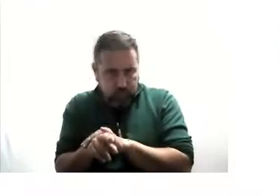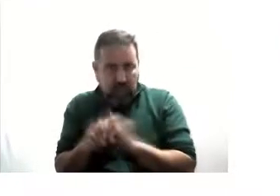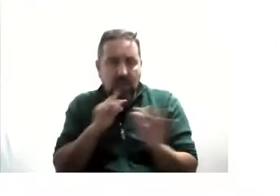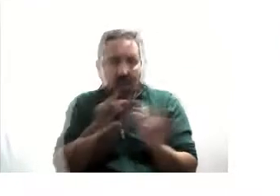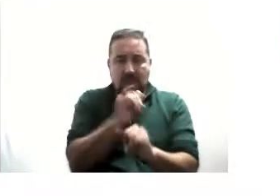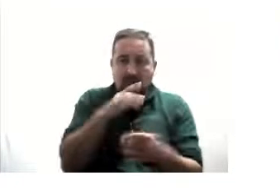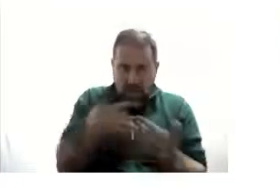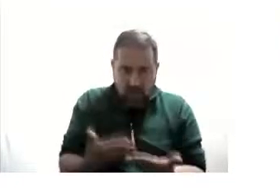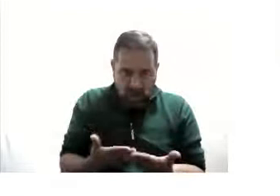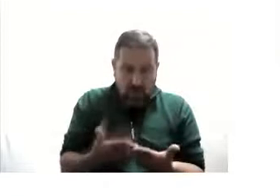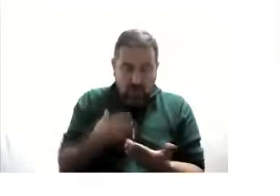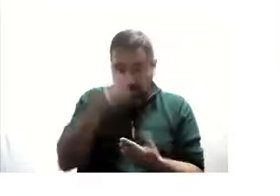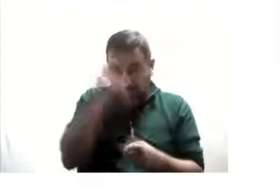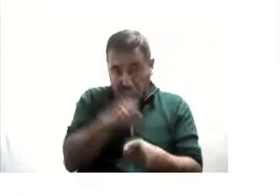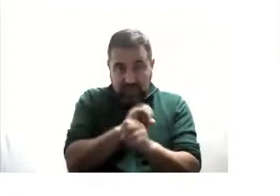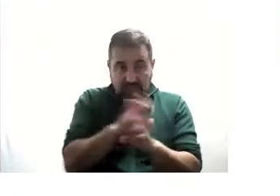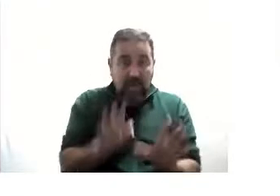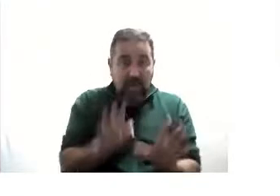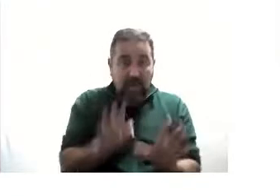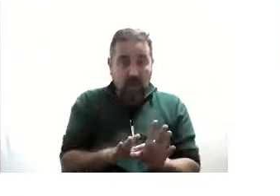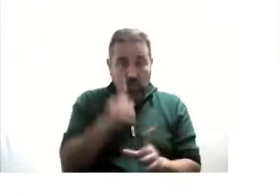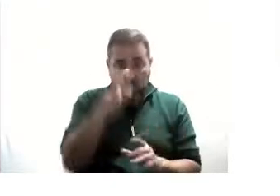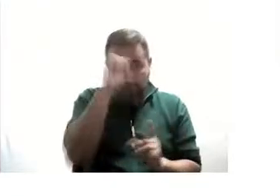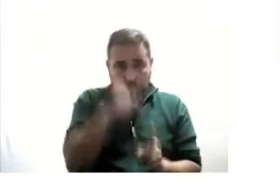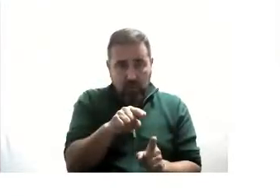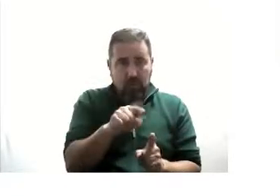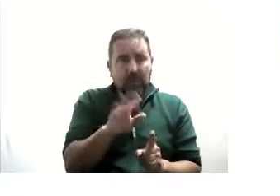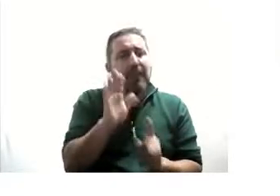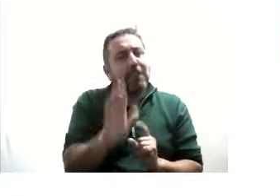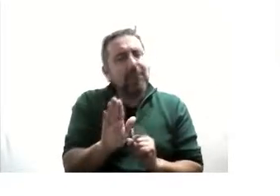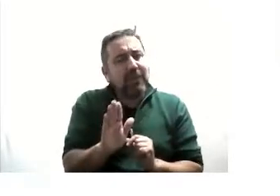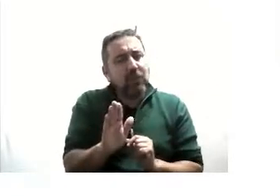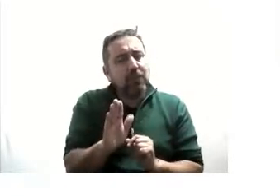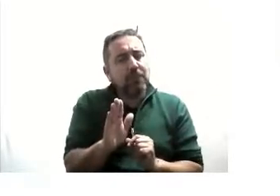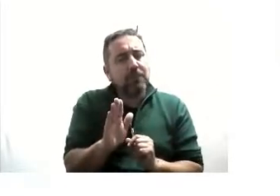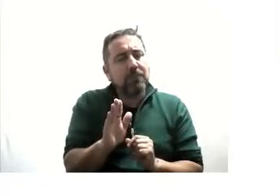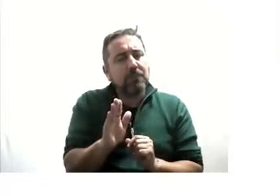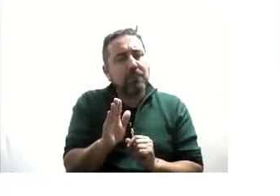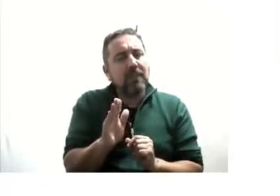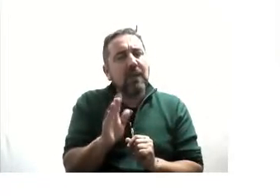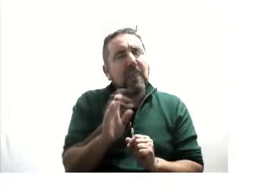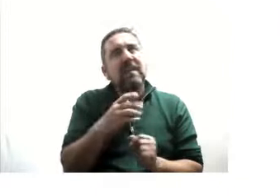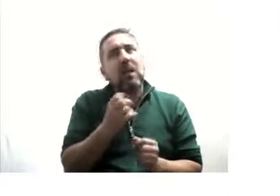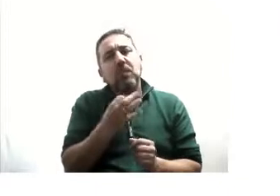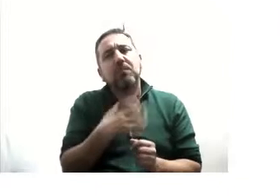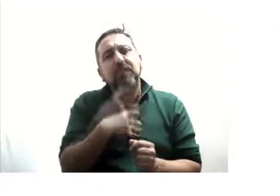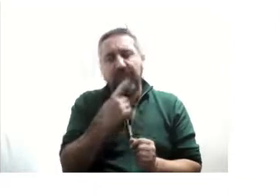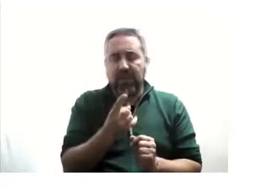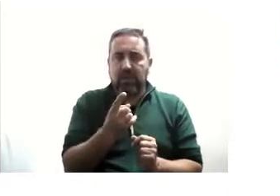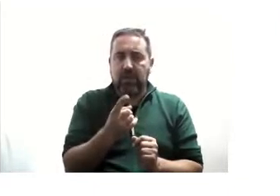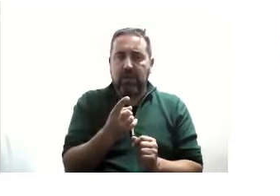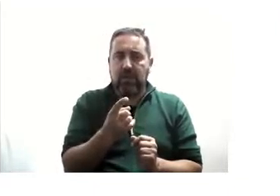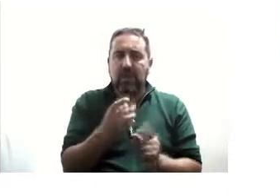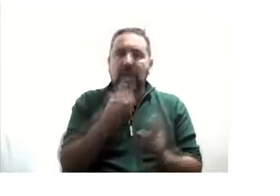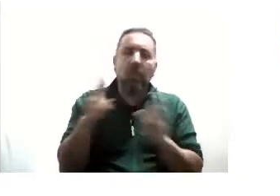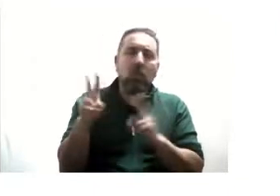existen en el momento, y que yo creo que ha quedado clara tu opinión. Pero sobre esa cuestión había quien decía, ¿serán